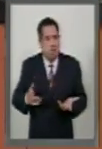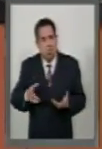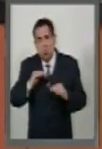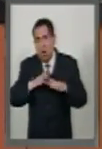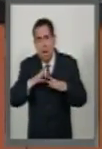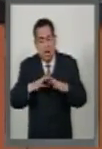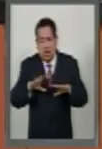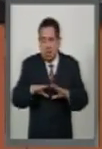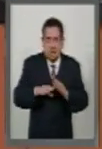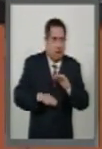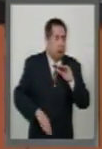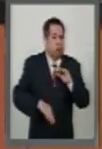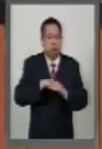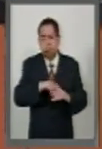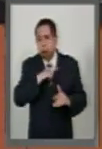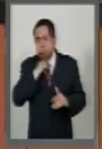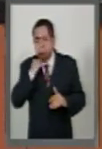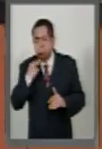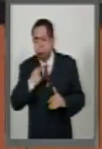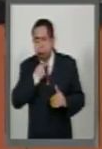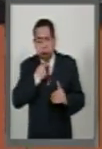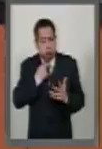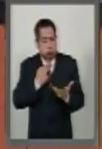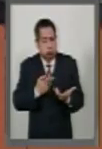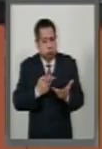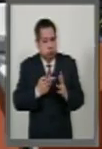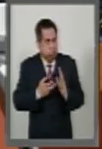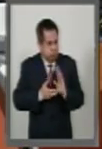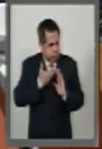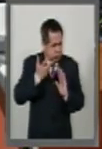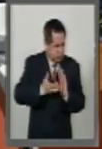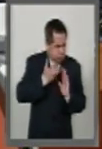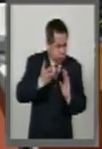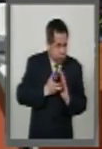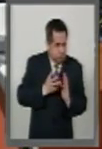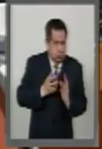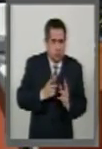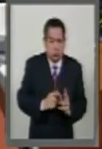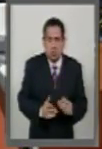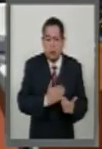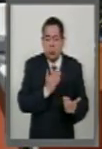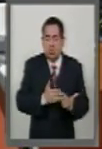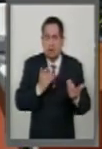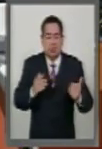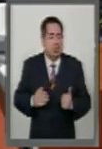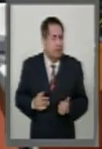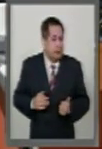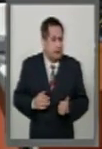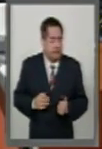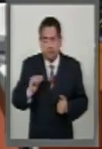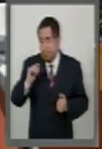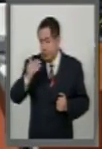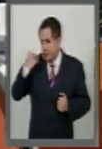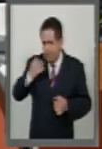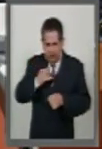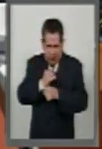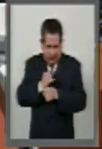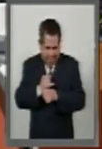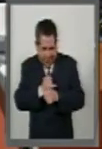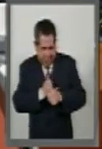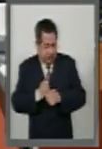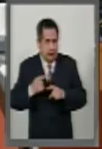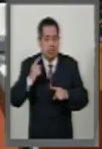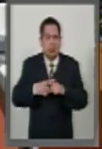en su nivel máximo de explotación. Estudios recientes realizados conjuntamente